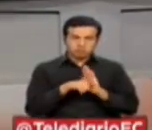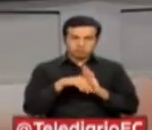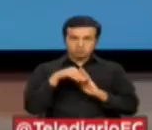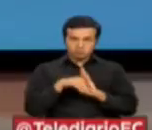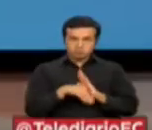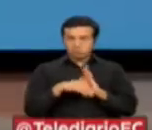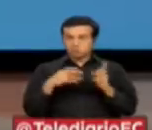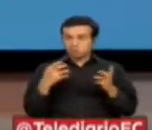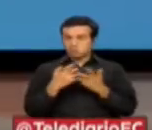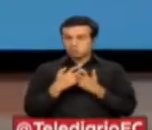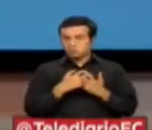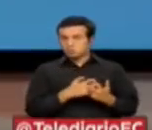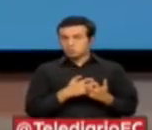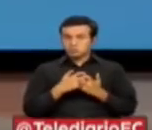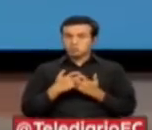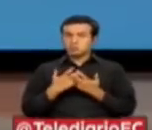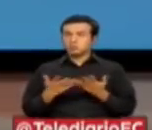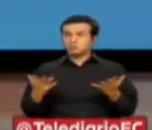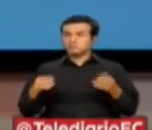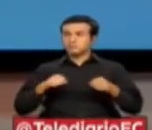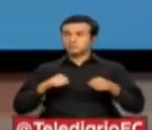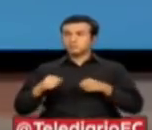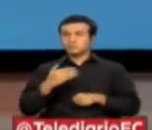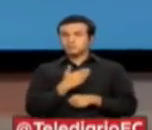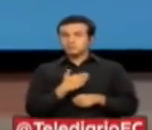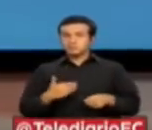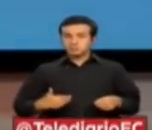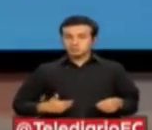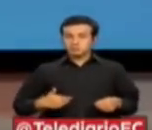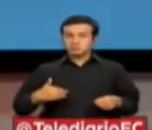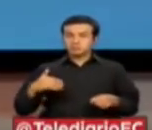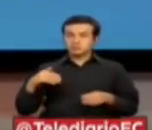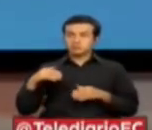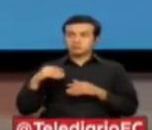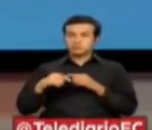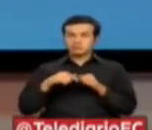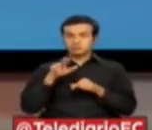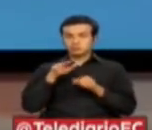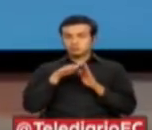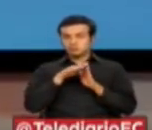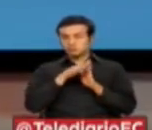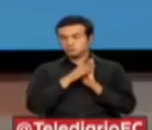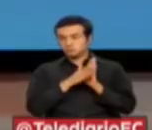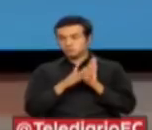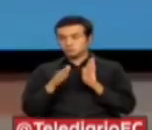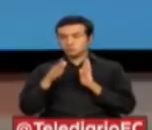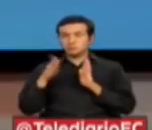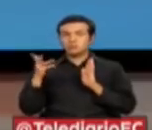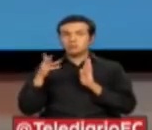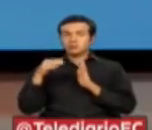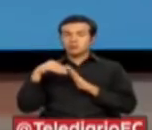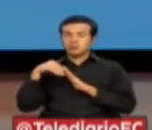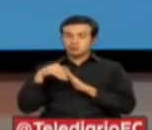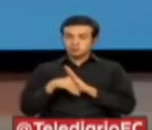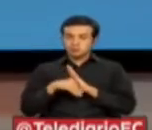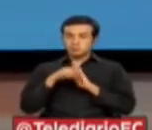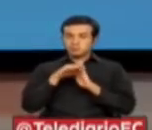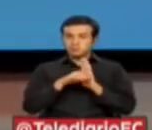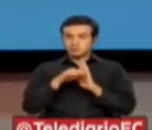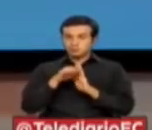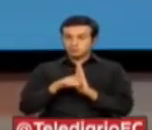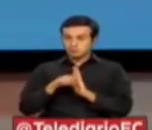conectado en la medida en que la calificación a la gestión del presidente también ha tenido en los últimos tres meses una evolución descendente.